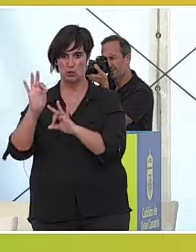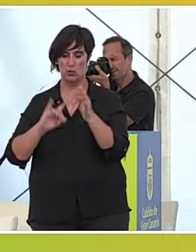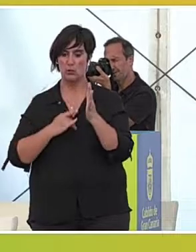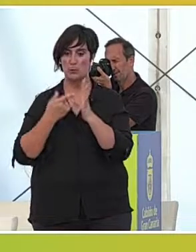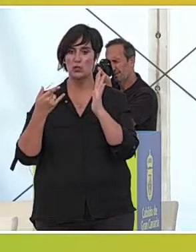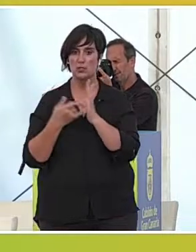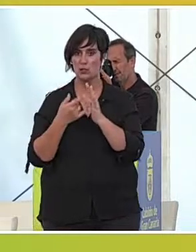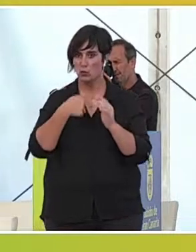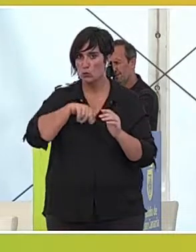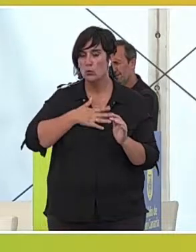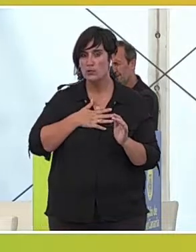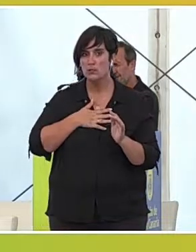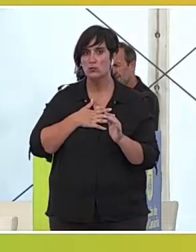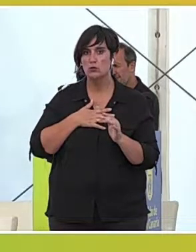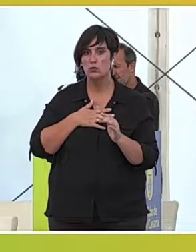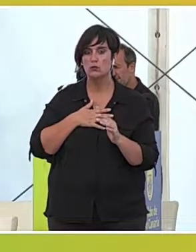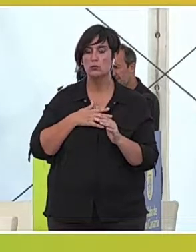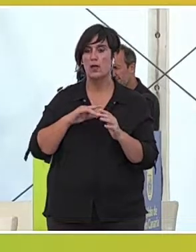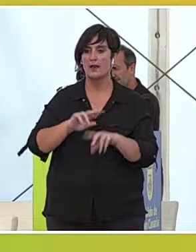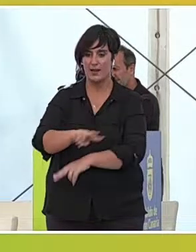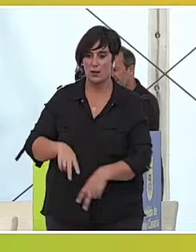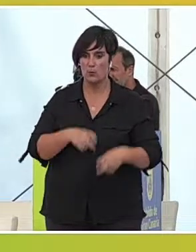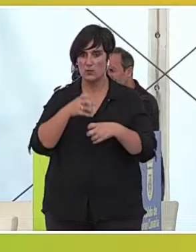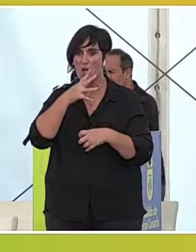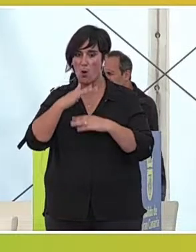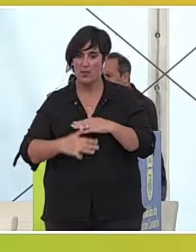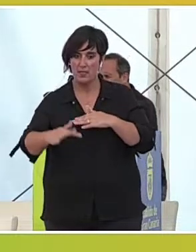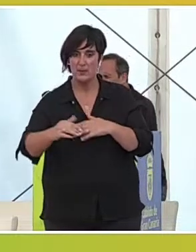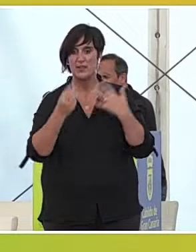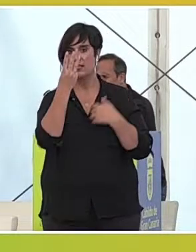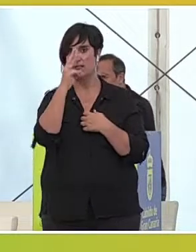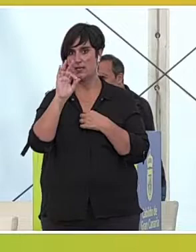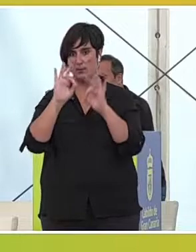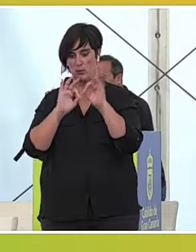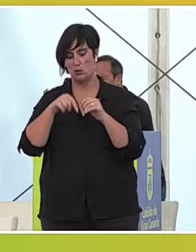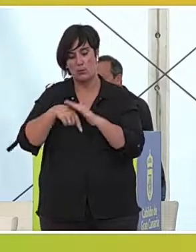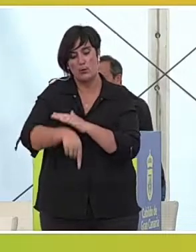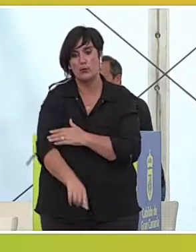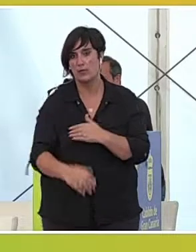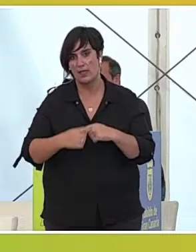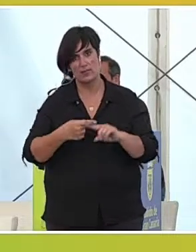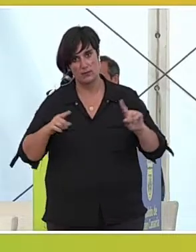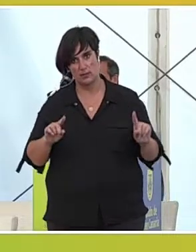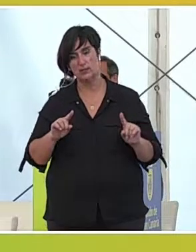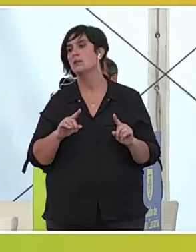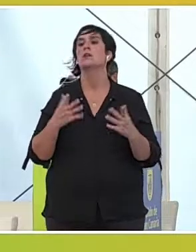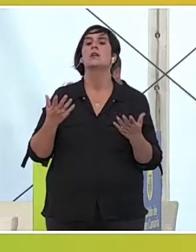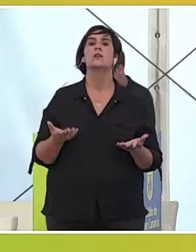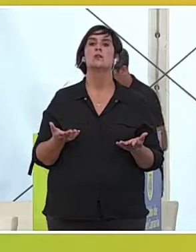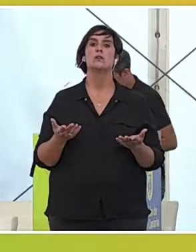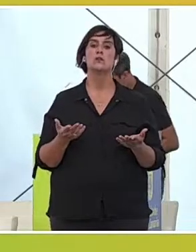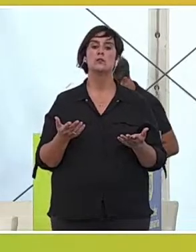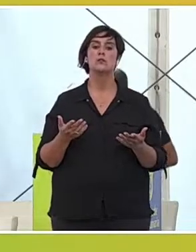es una recuperación de agua del 30% con agua de mar a otras profundidades. Por supuesto, el resto de